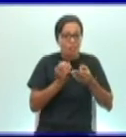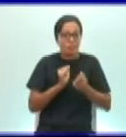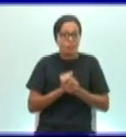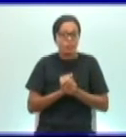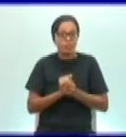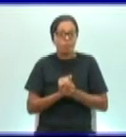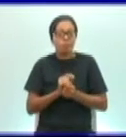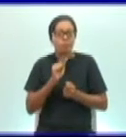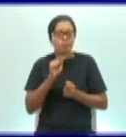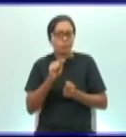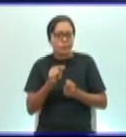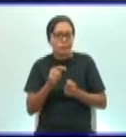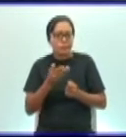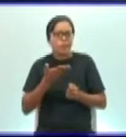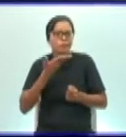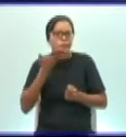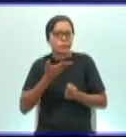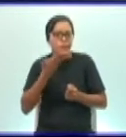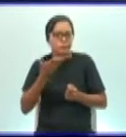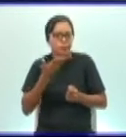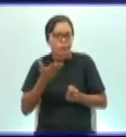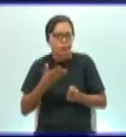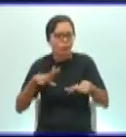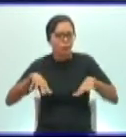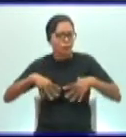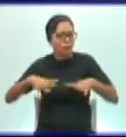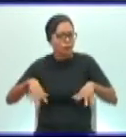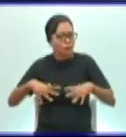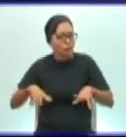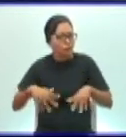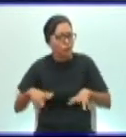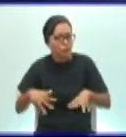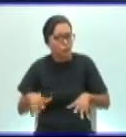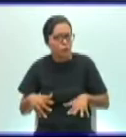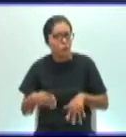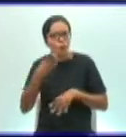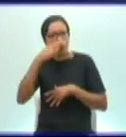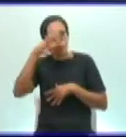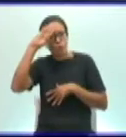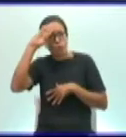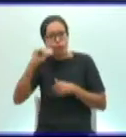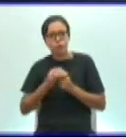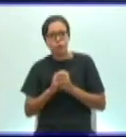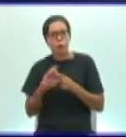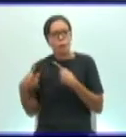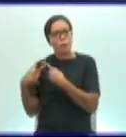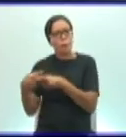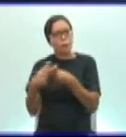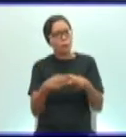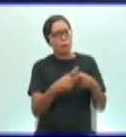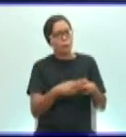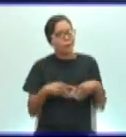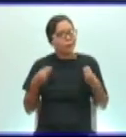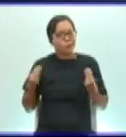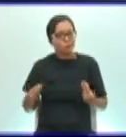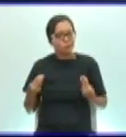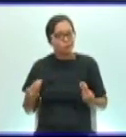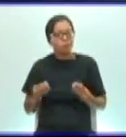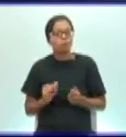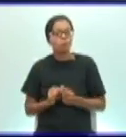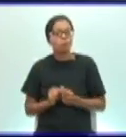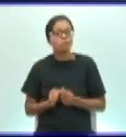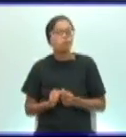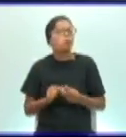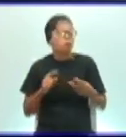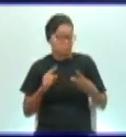se plantea cuáles son la situación del país, o sea, qué situación vive Cuba, cómo hay que solucionarla, incluso propone medidas